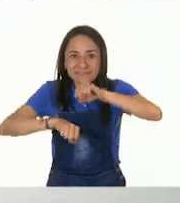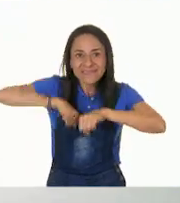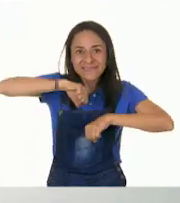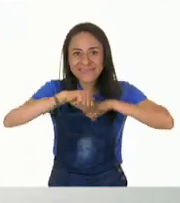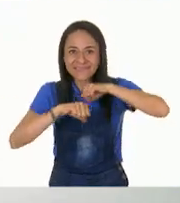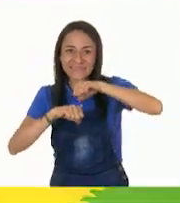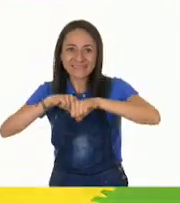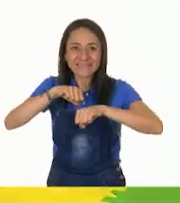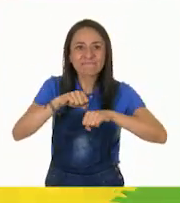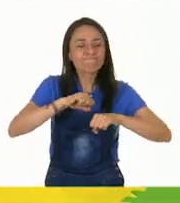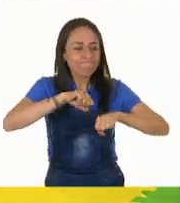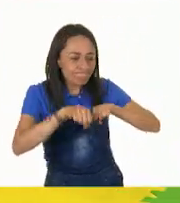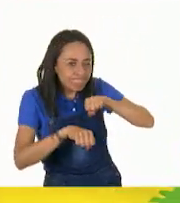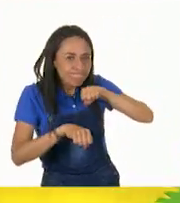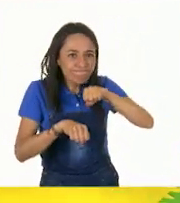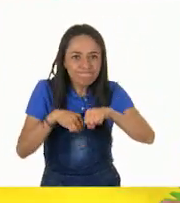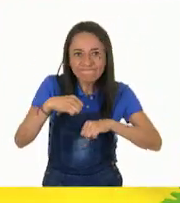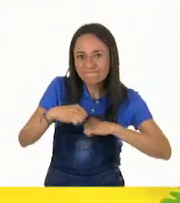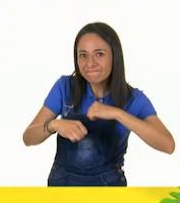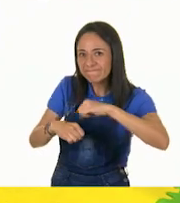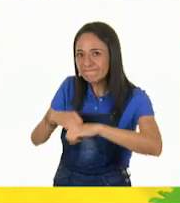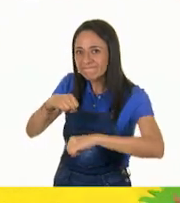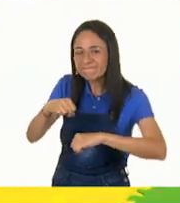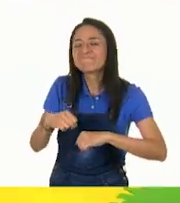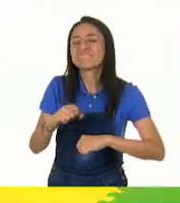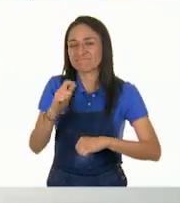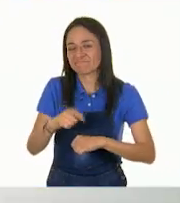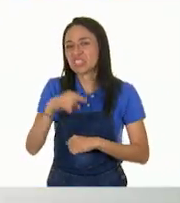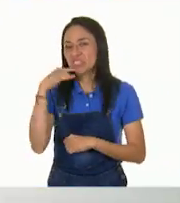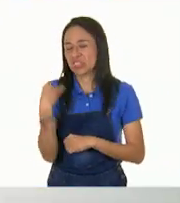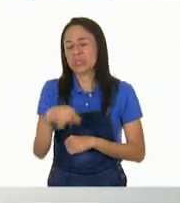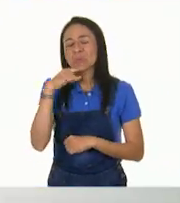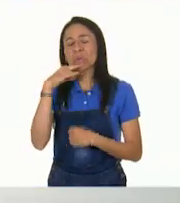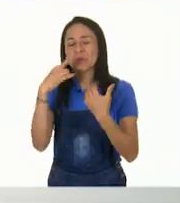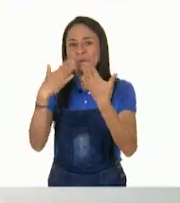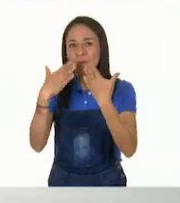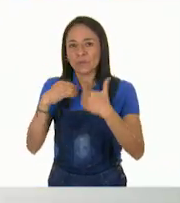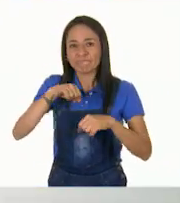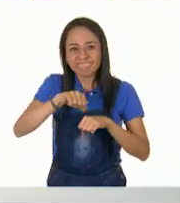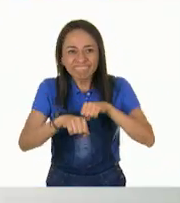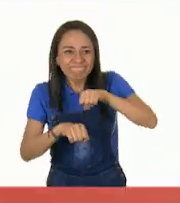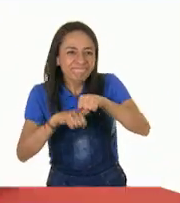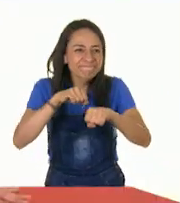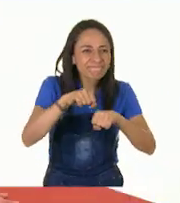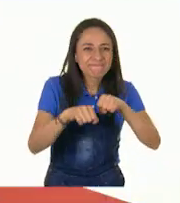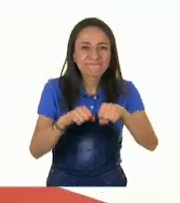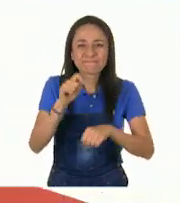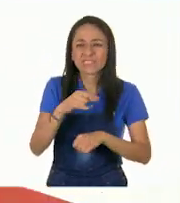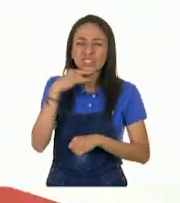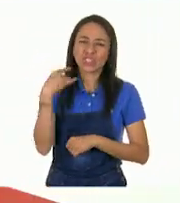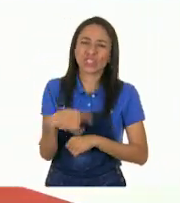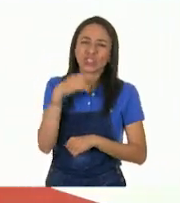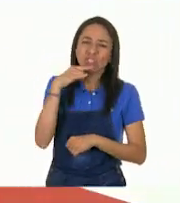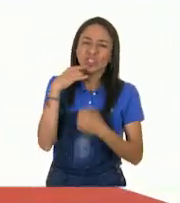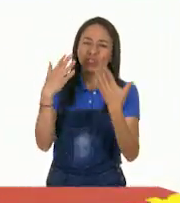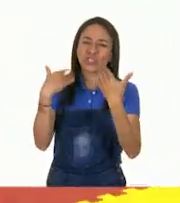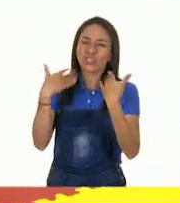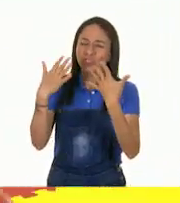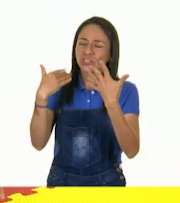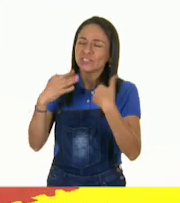porque el chile médico a gatear y arte porque el chile me picó